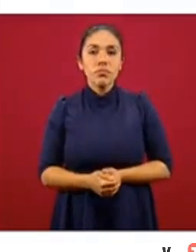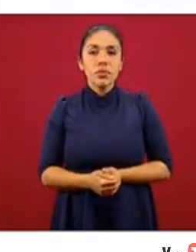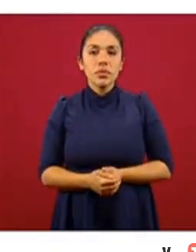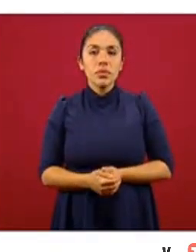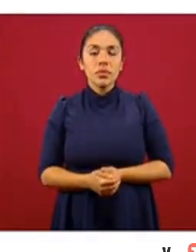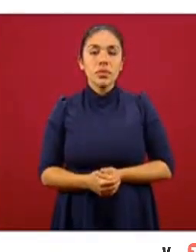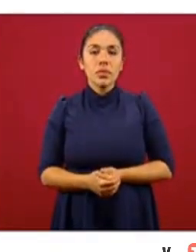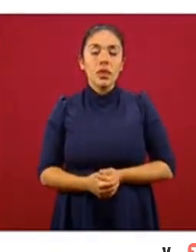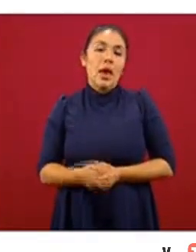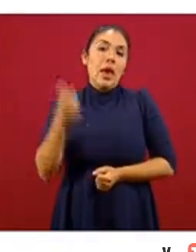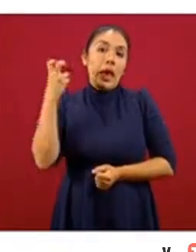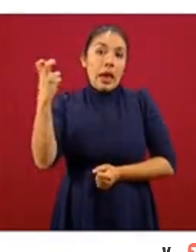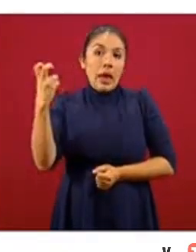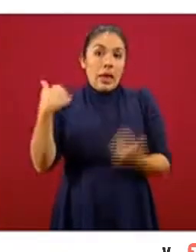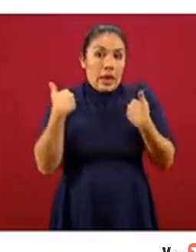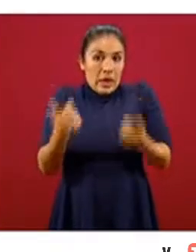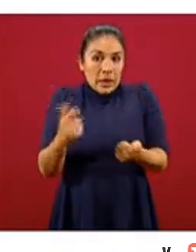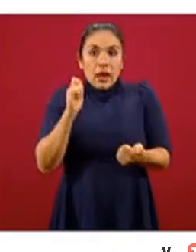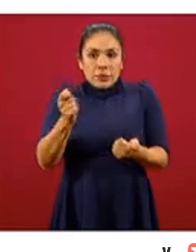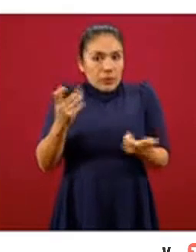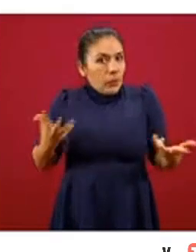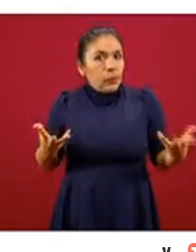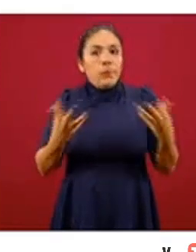Aquí se ve, tenemos en conjunto